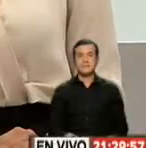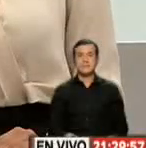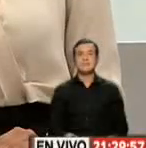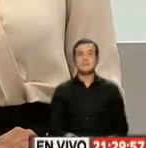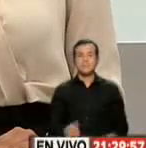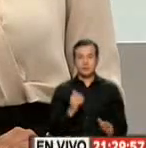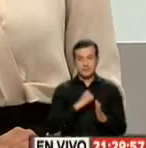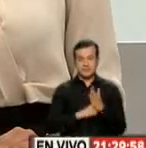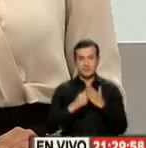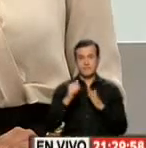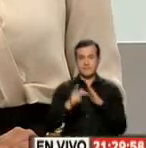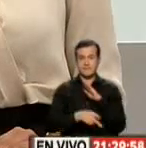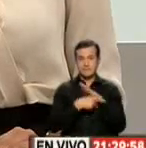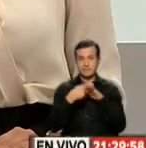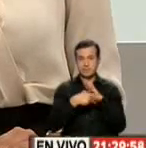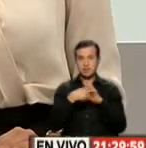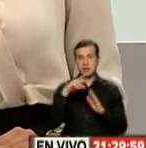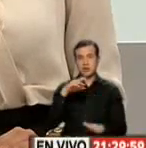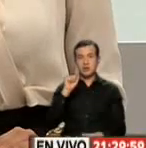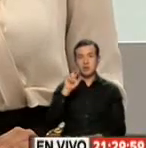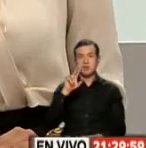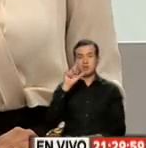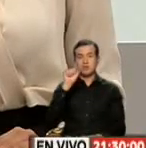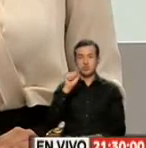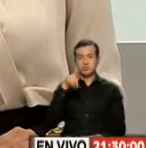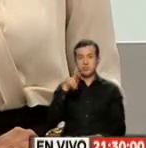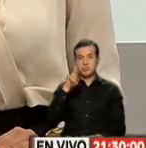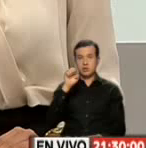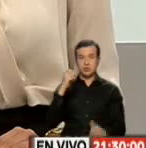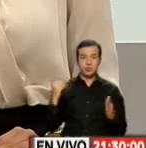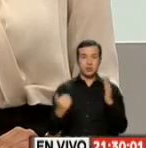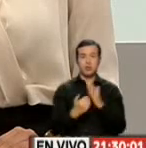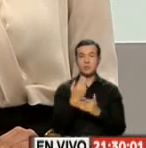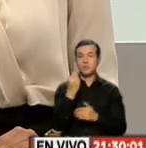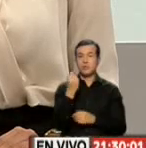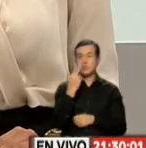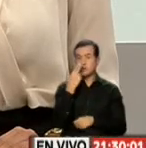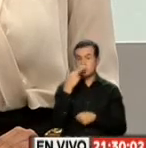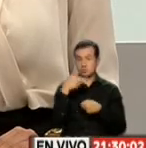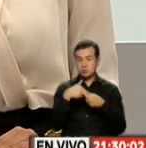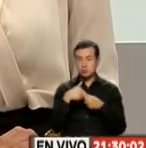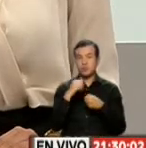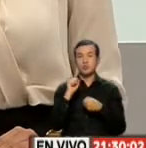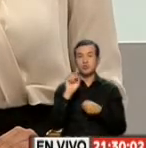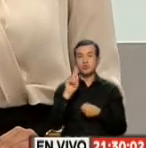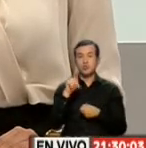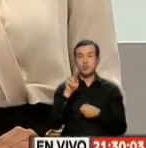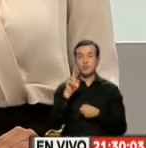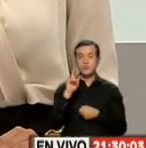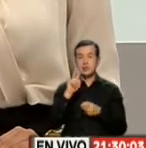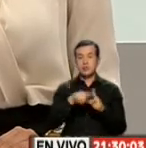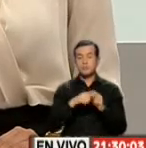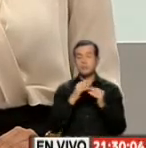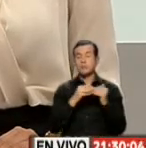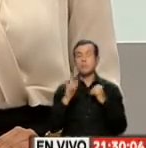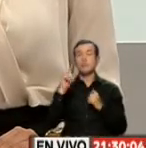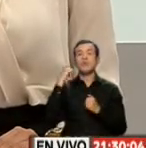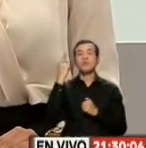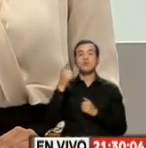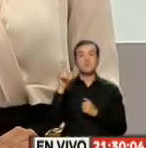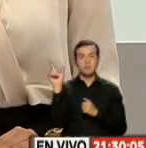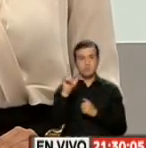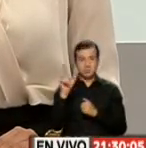Y el ministro de Hidrocarburos, Carlos Pérez, ratificó que la vigencia del nuevo precio del galón de gasolina Super regirá desde el próximo